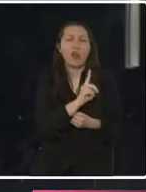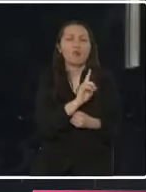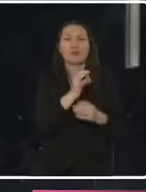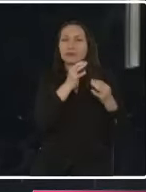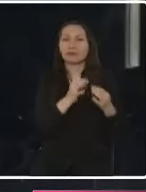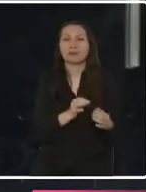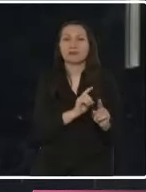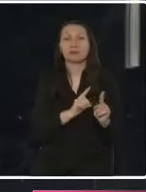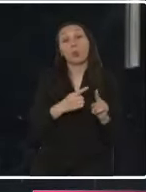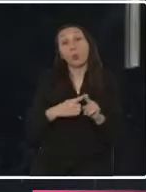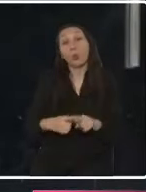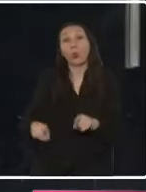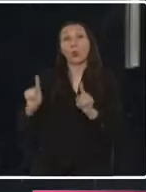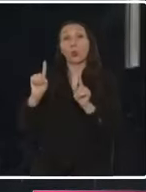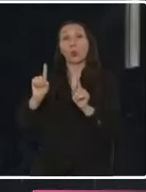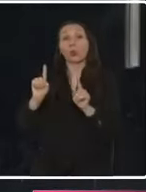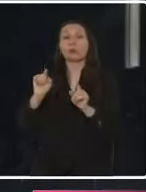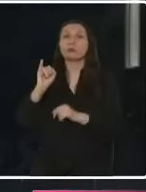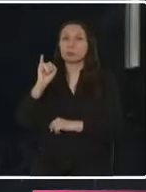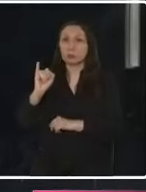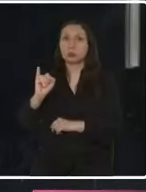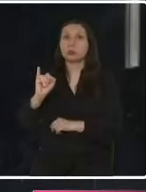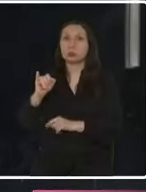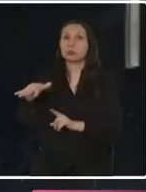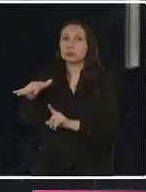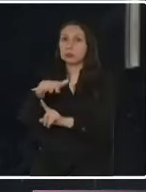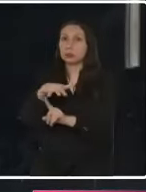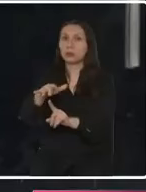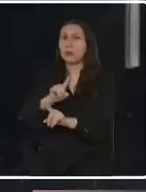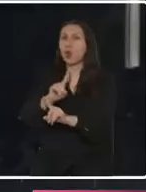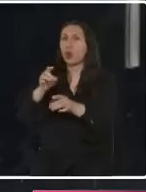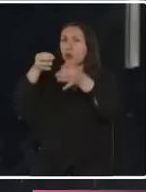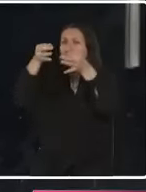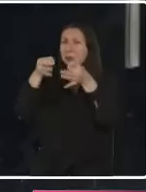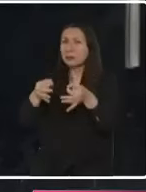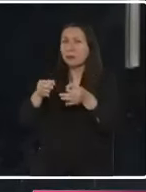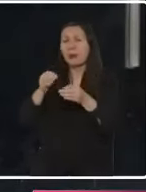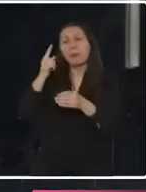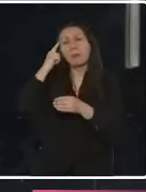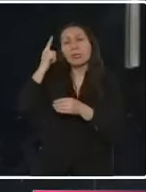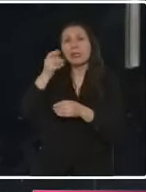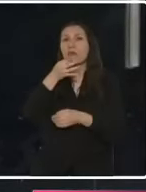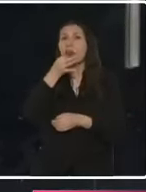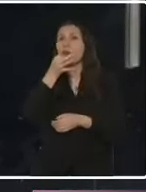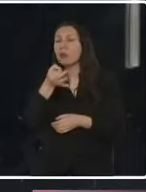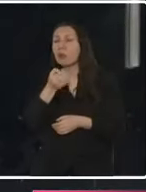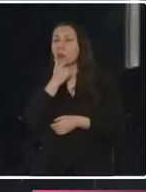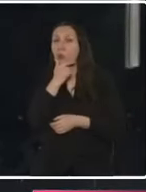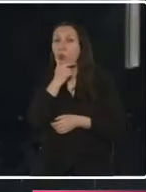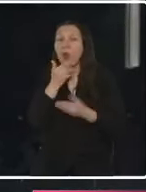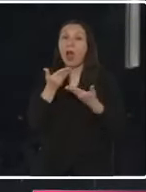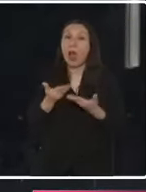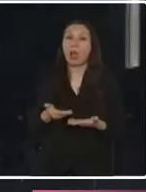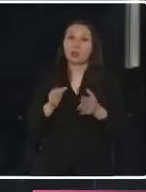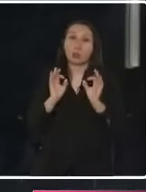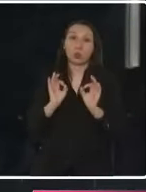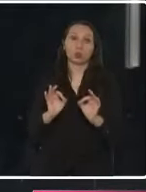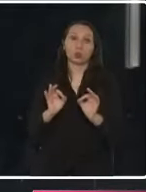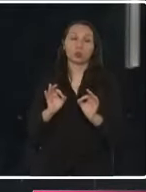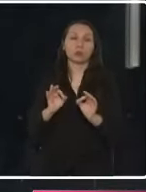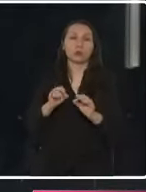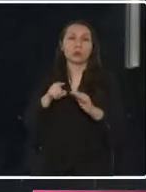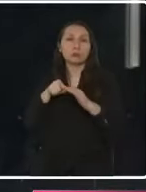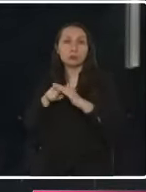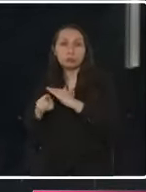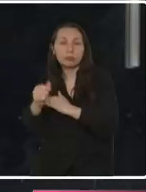lugar. En otros casos resulta que sí hay una situación, pero no es exactamente la que se sospechaba, y este fue el caso en esta